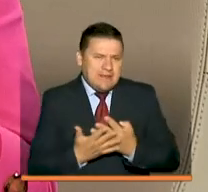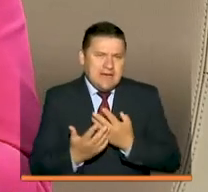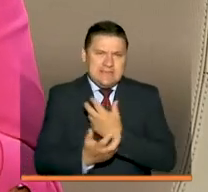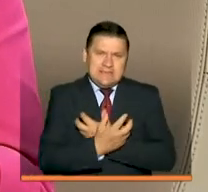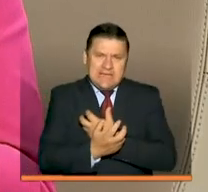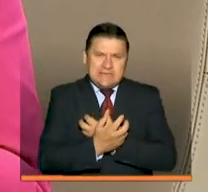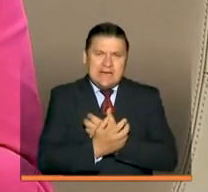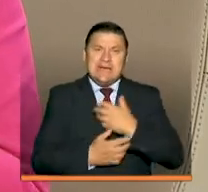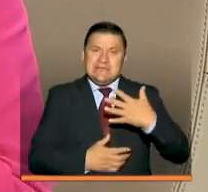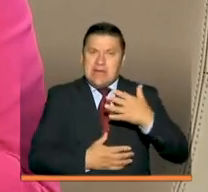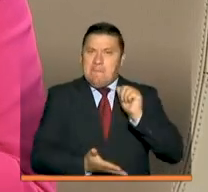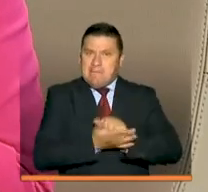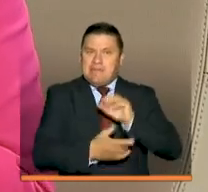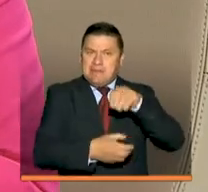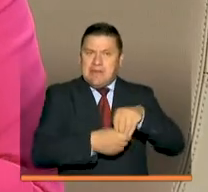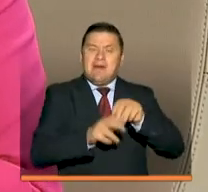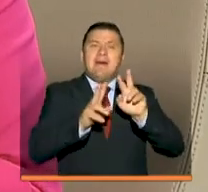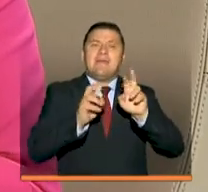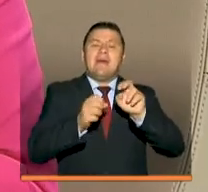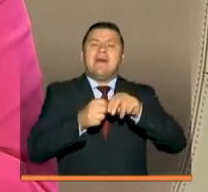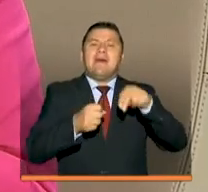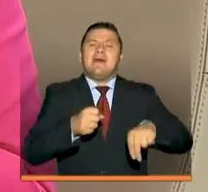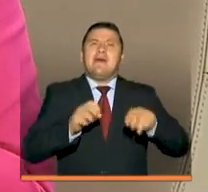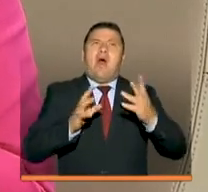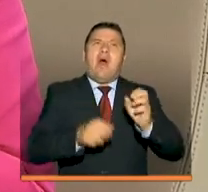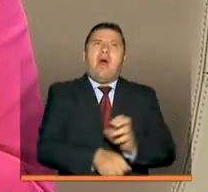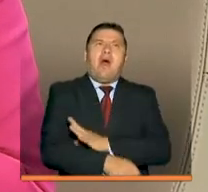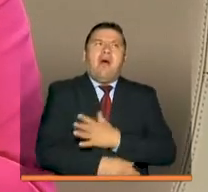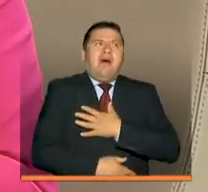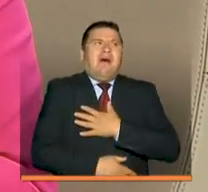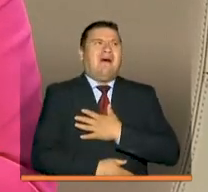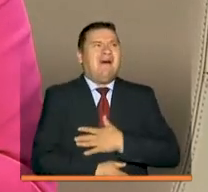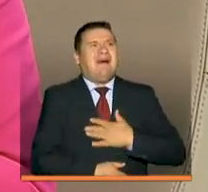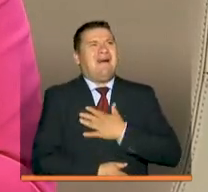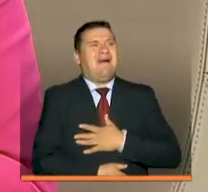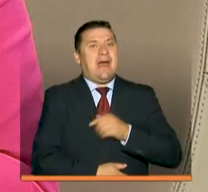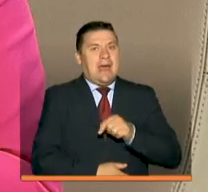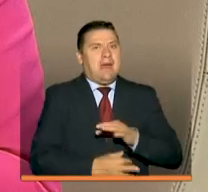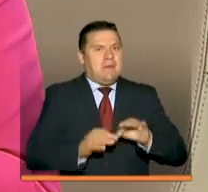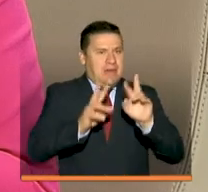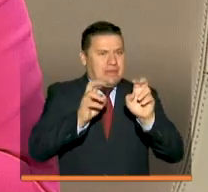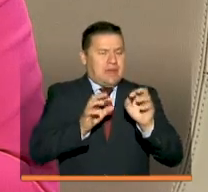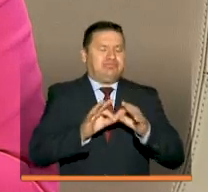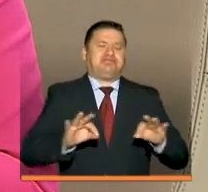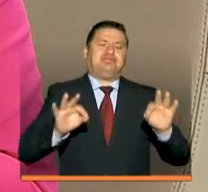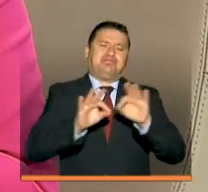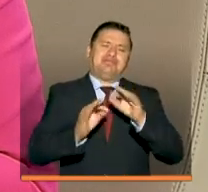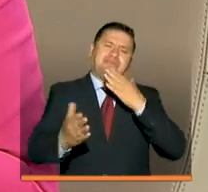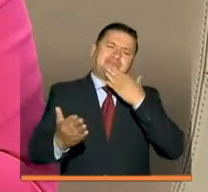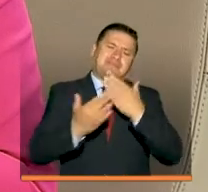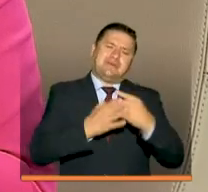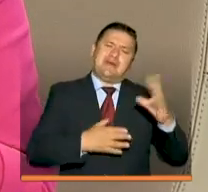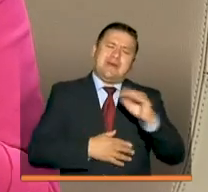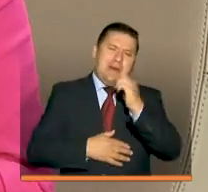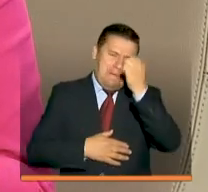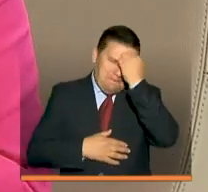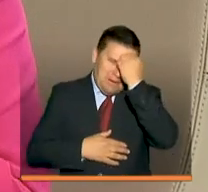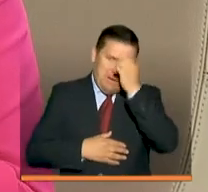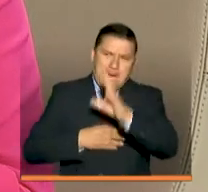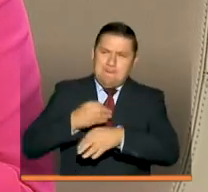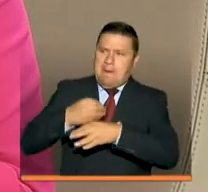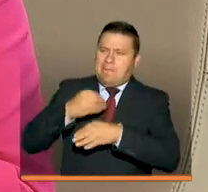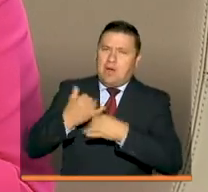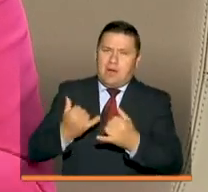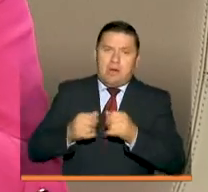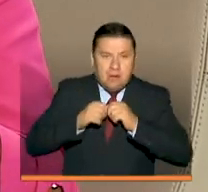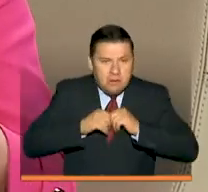ciencias y algo muy importante, temas de ciudadanía y socioemocionales que son tan claves en este momento. Así que agradecemos a muchos maestros que se sumaron